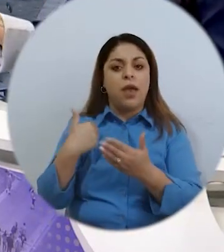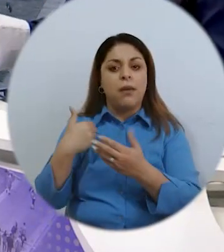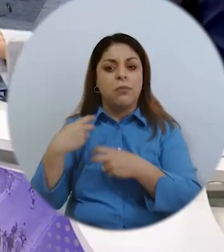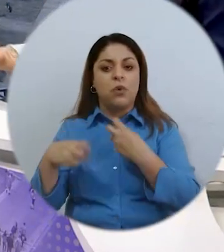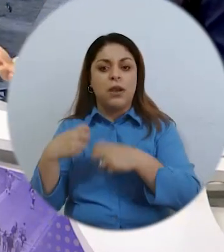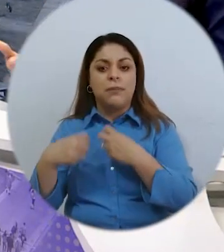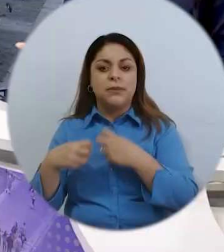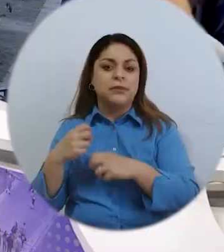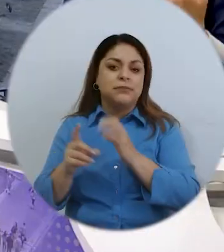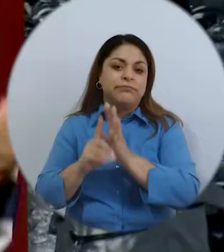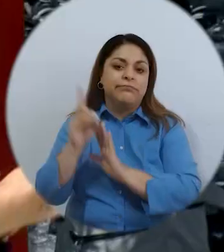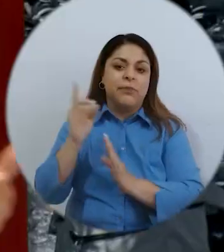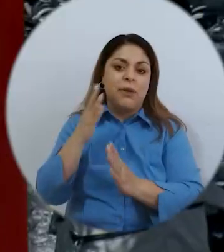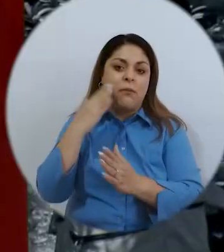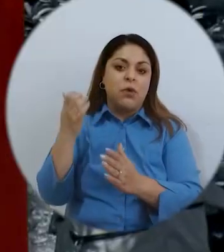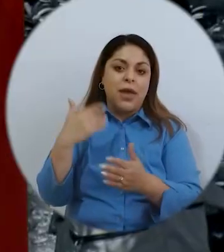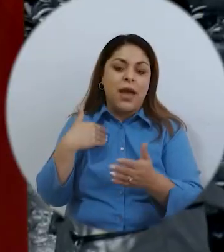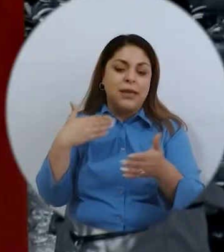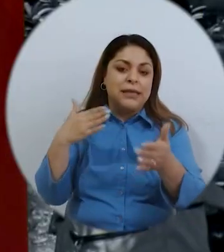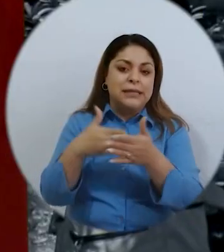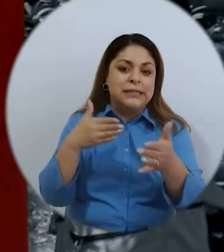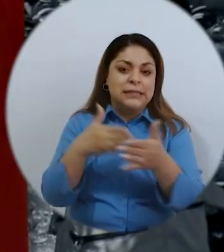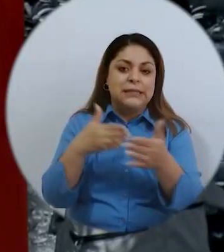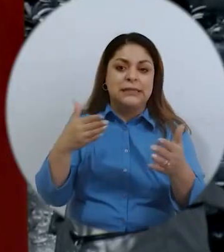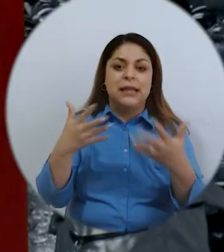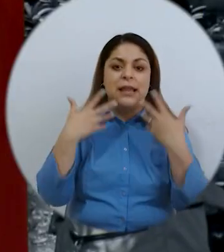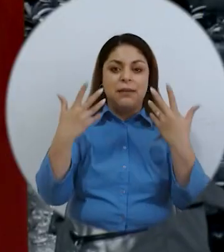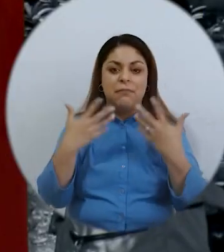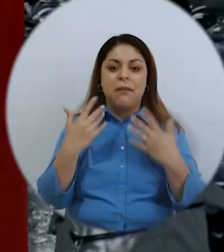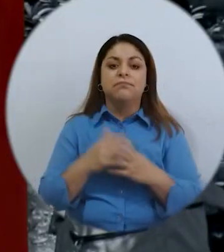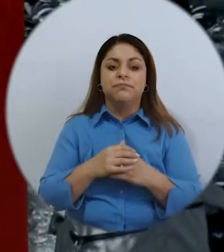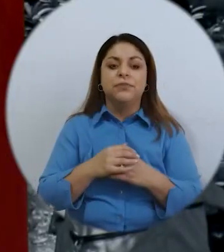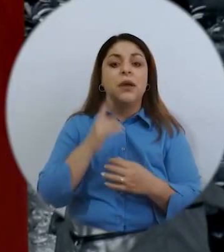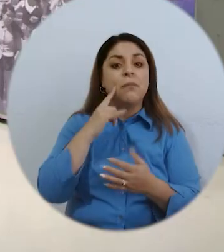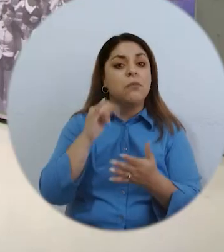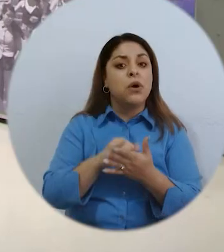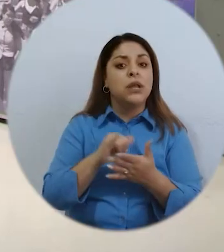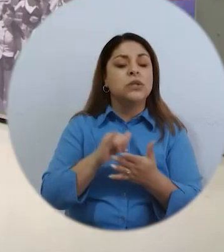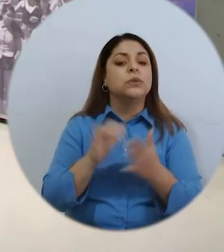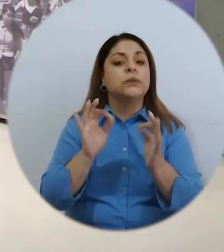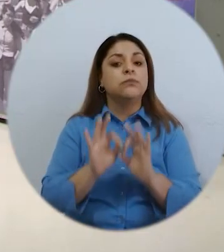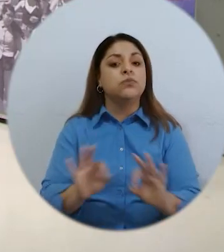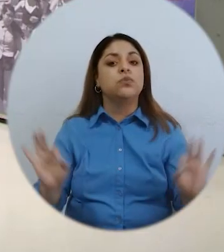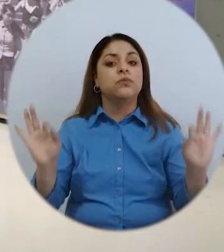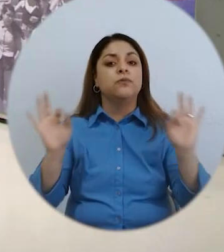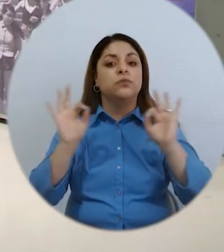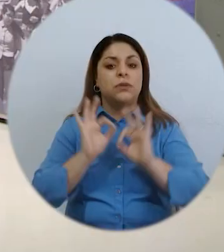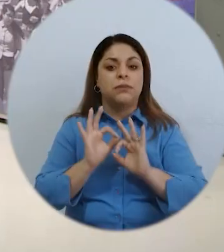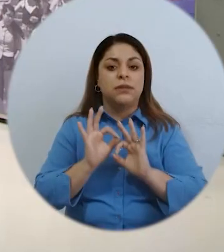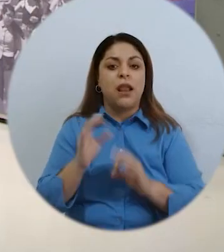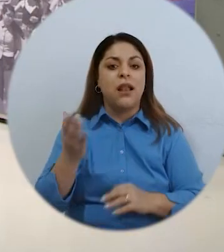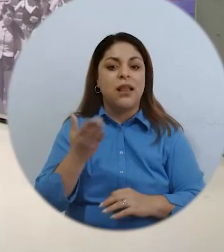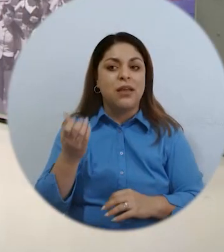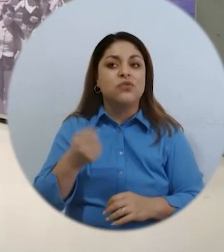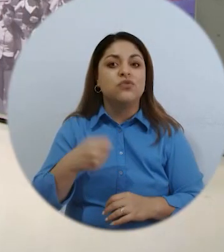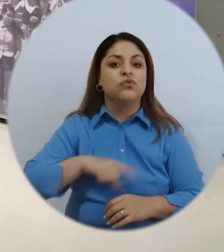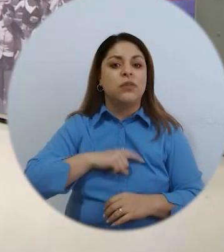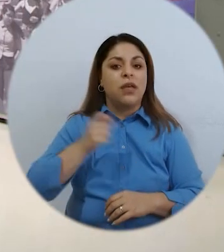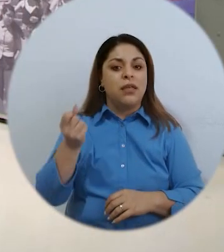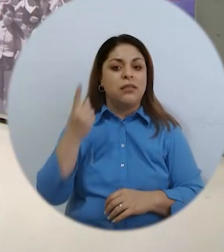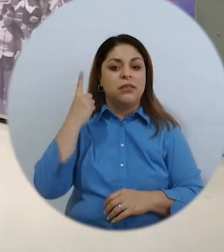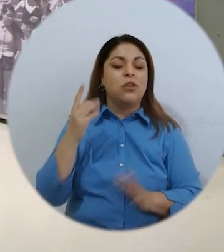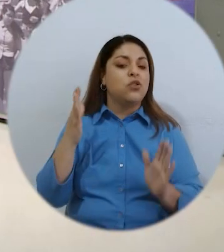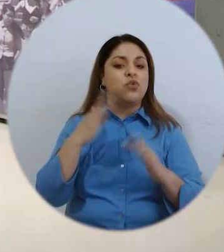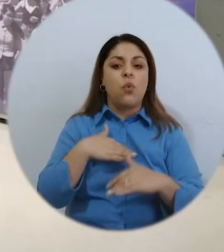todos estos problemas que se desarrollan a partir de la crisis climática. Por eso es que es fundamental el